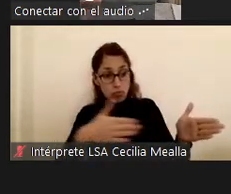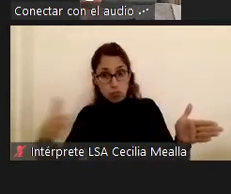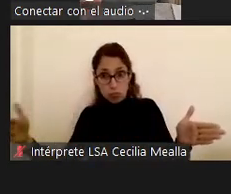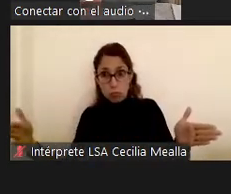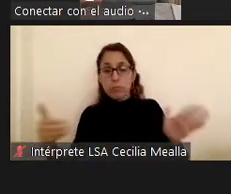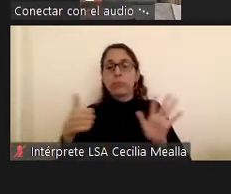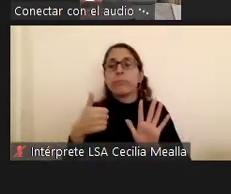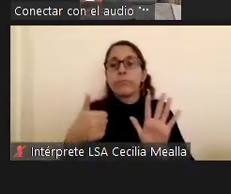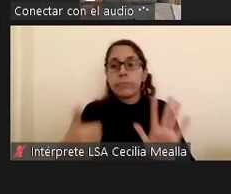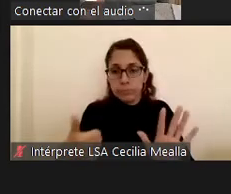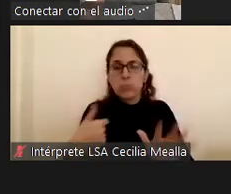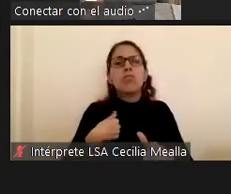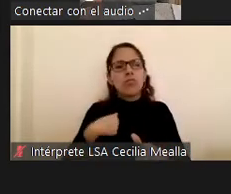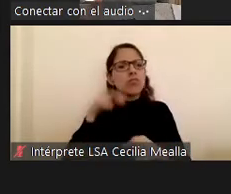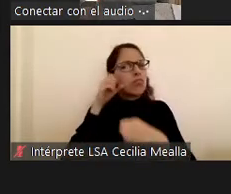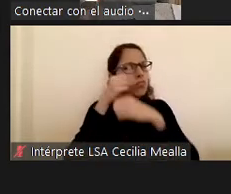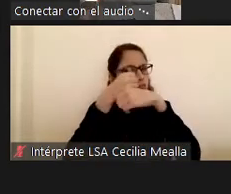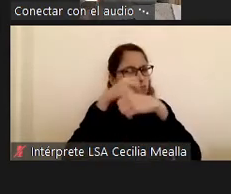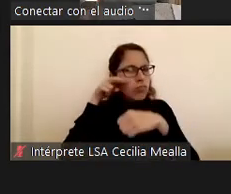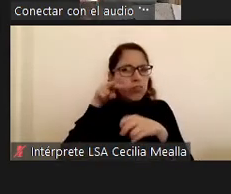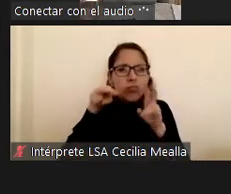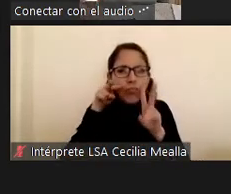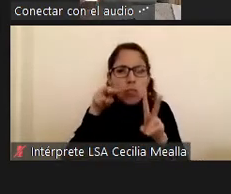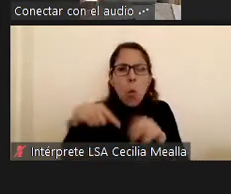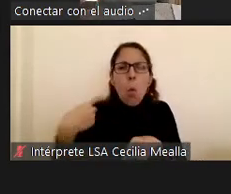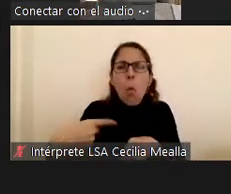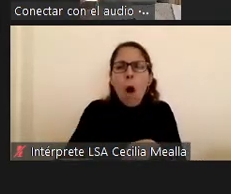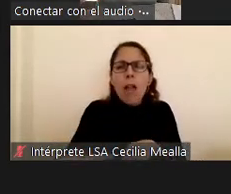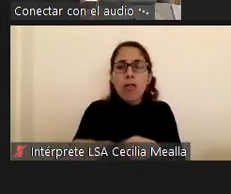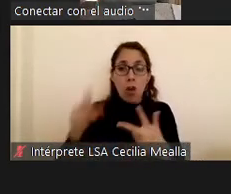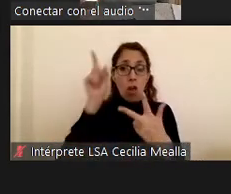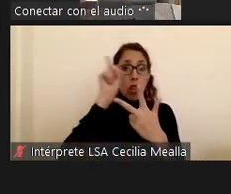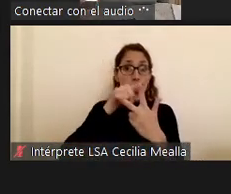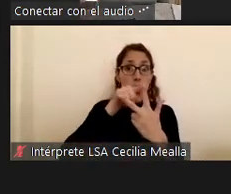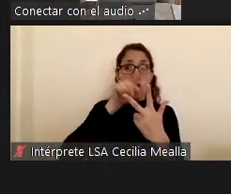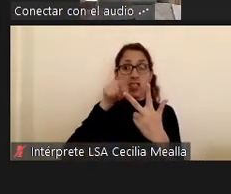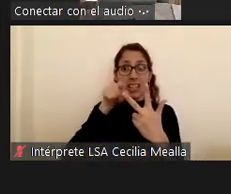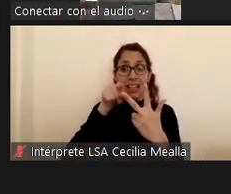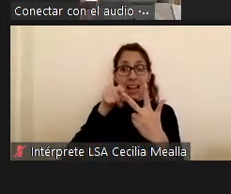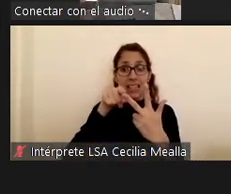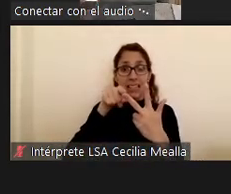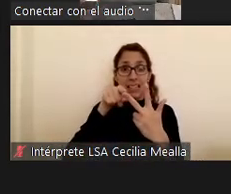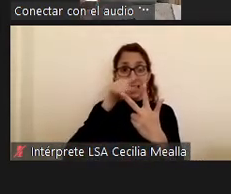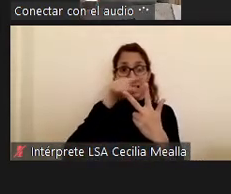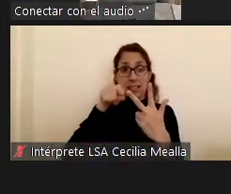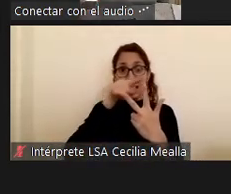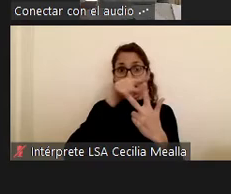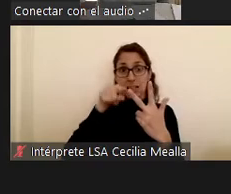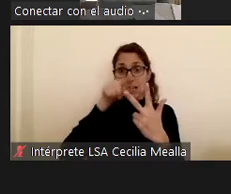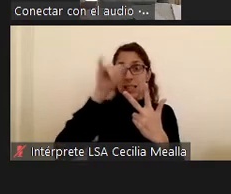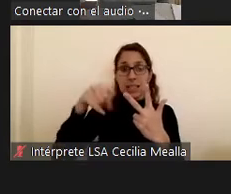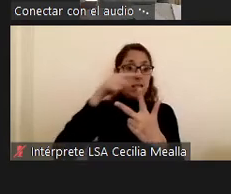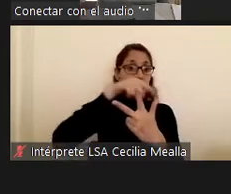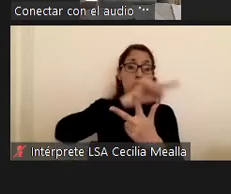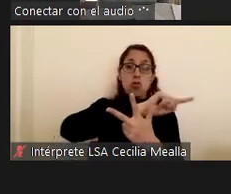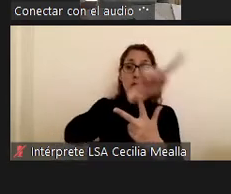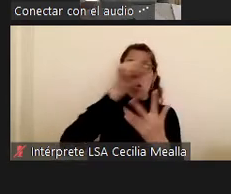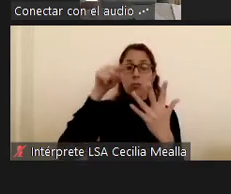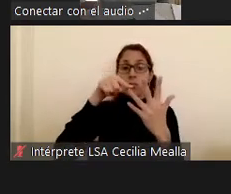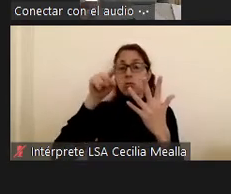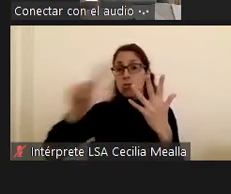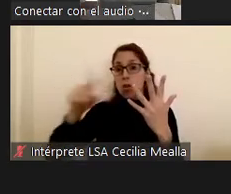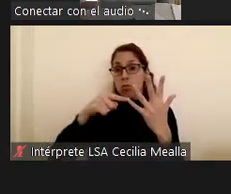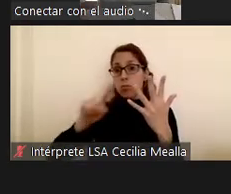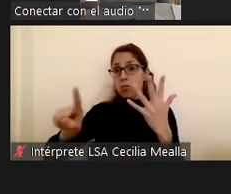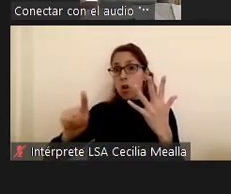una observación microscópica, es en el paso 2 y en el paso 3. Paso 2, observación